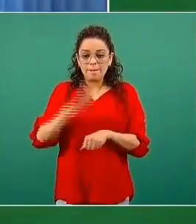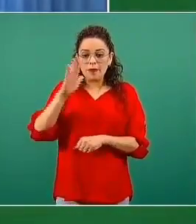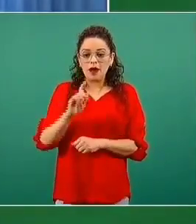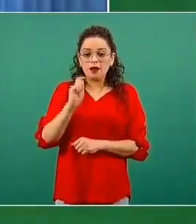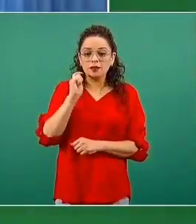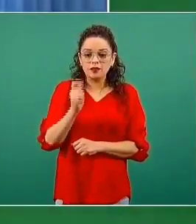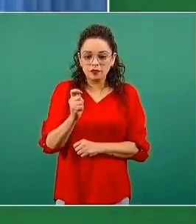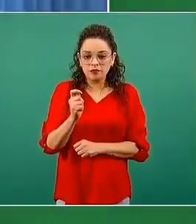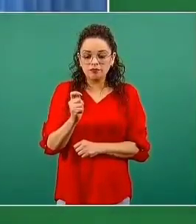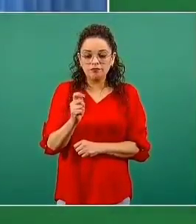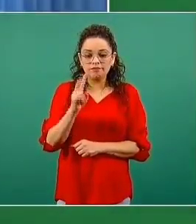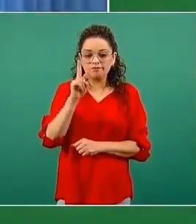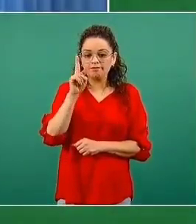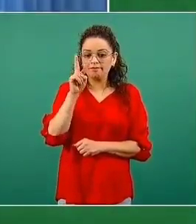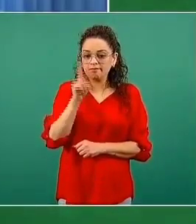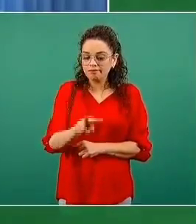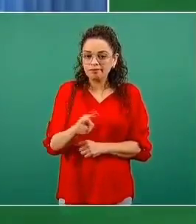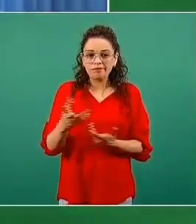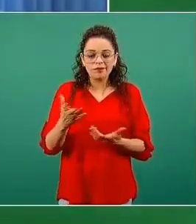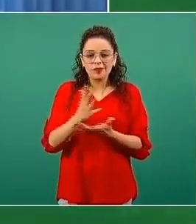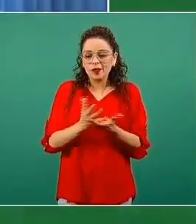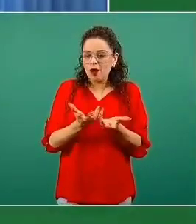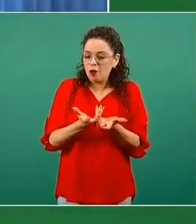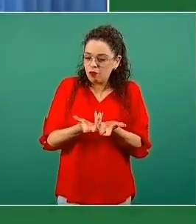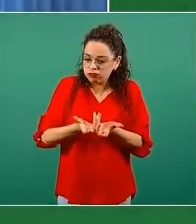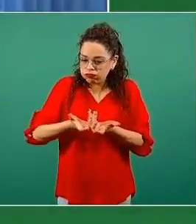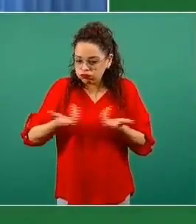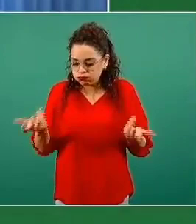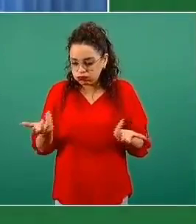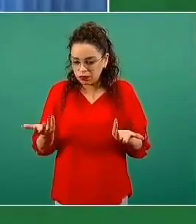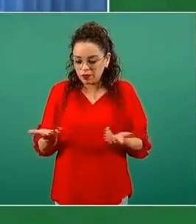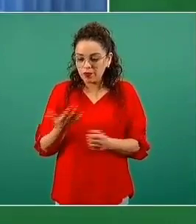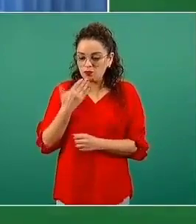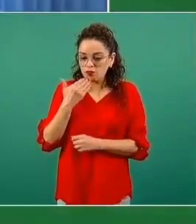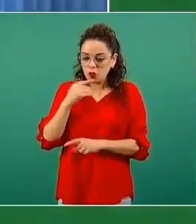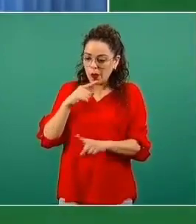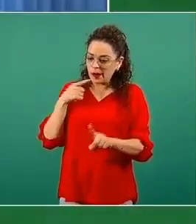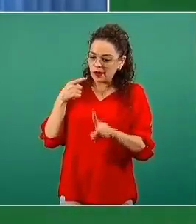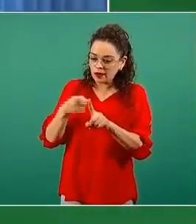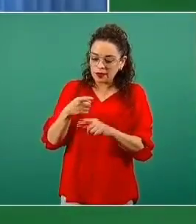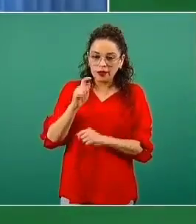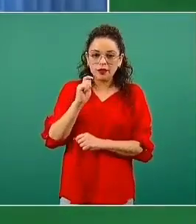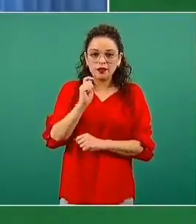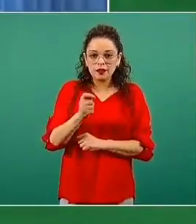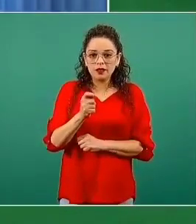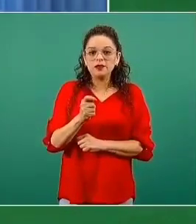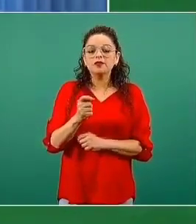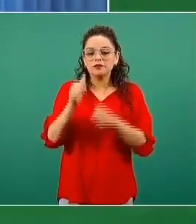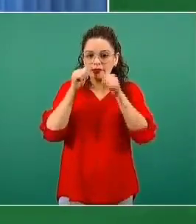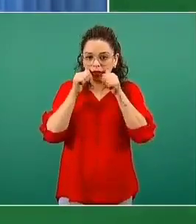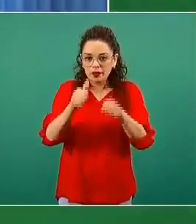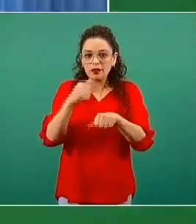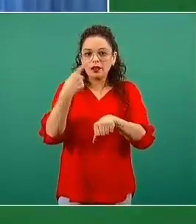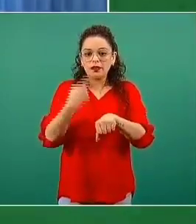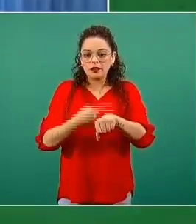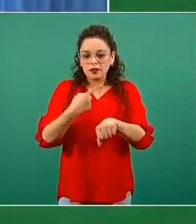excesiva centralización o enfoque en la enfermedad y la